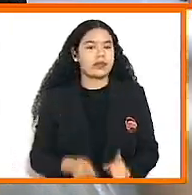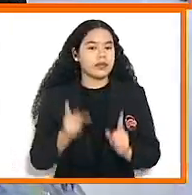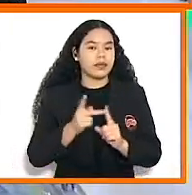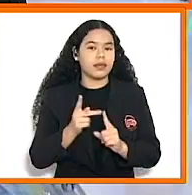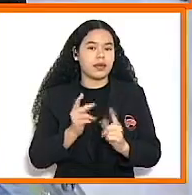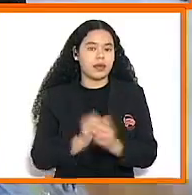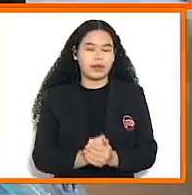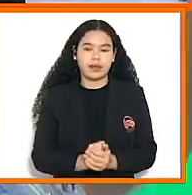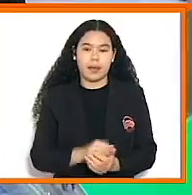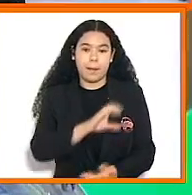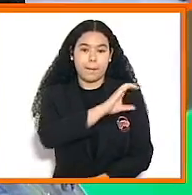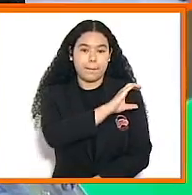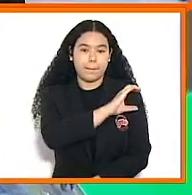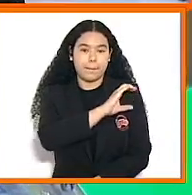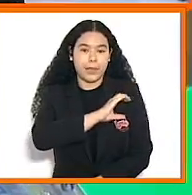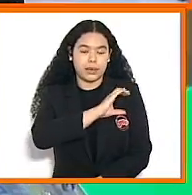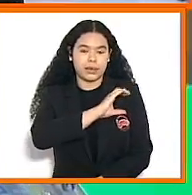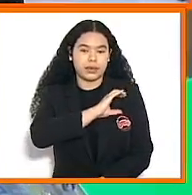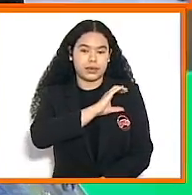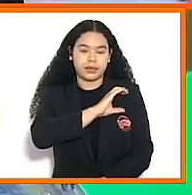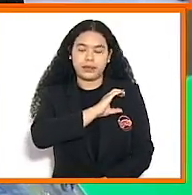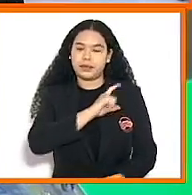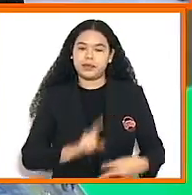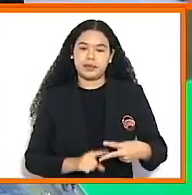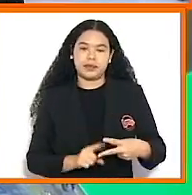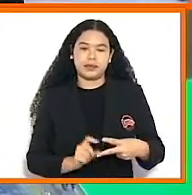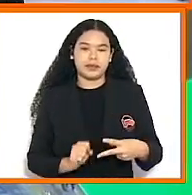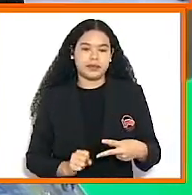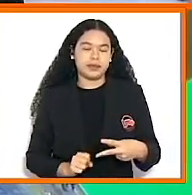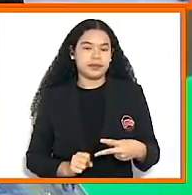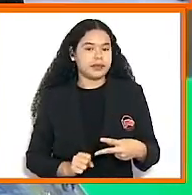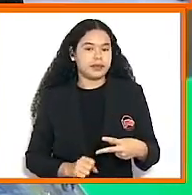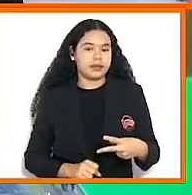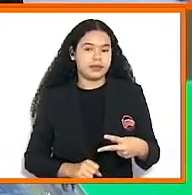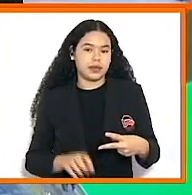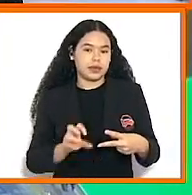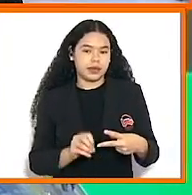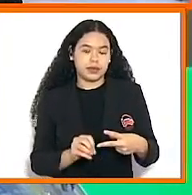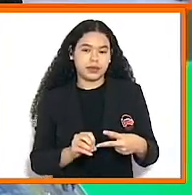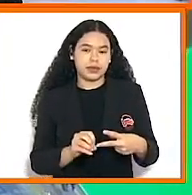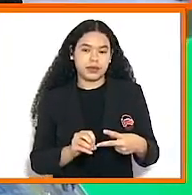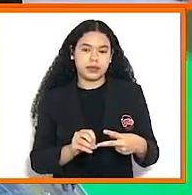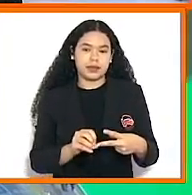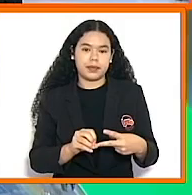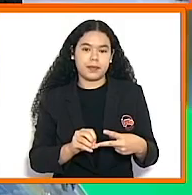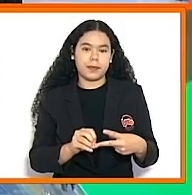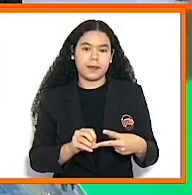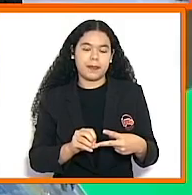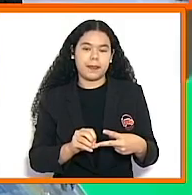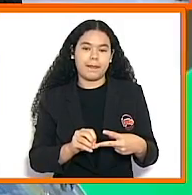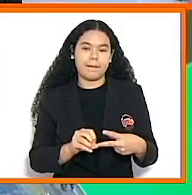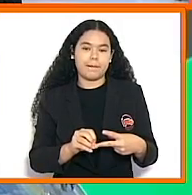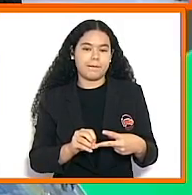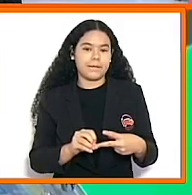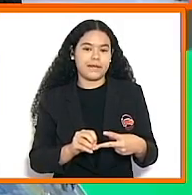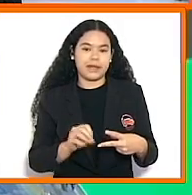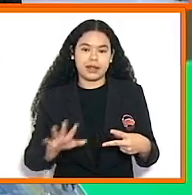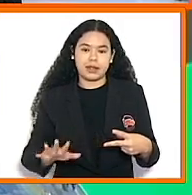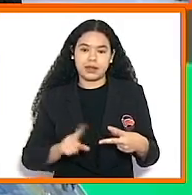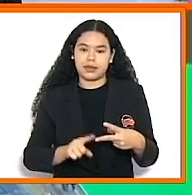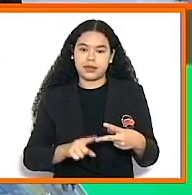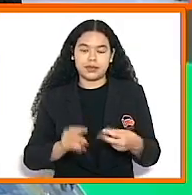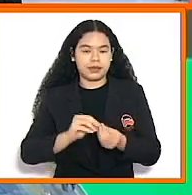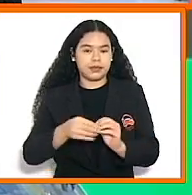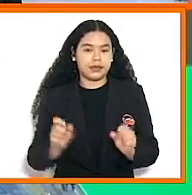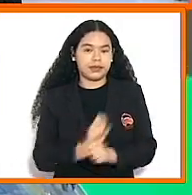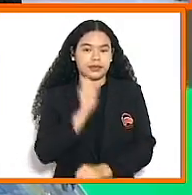Chepo. Vamos a conocer el segundo número y su primer dígito es el 0. Segundo dígito, el 5. Segundo